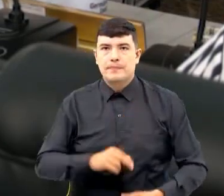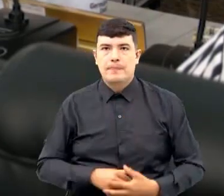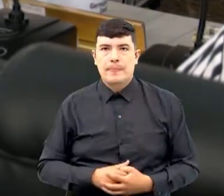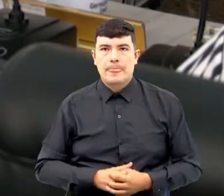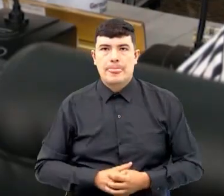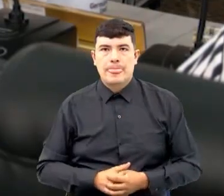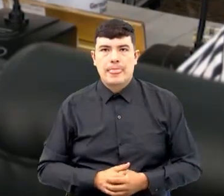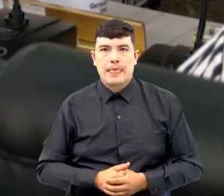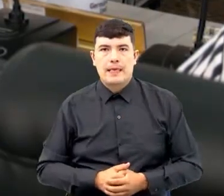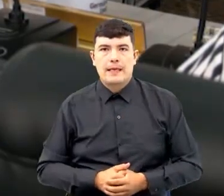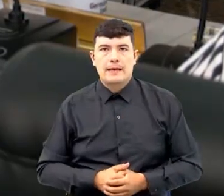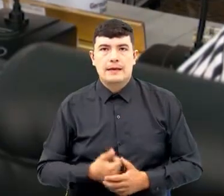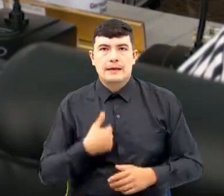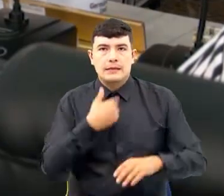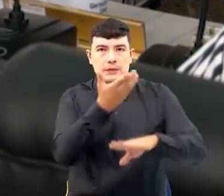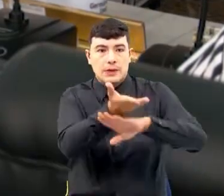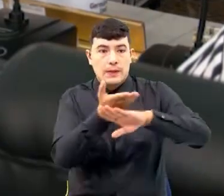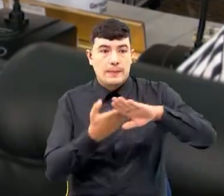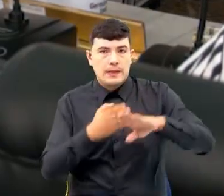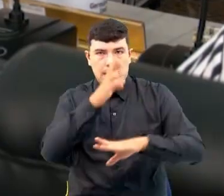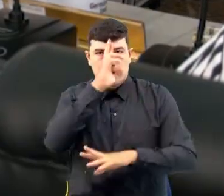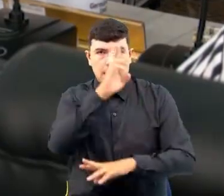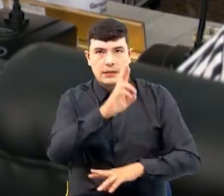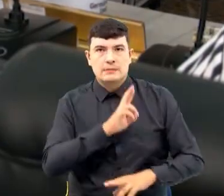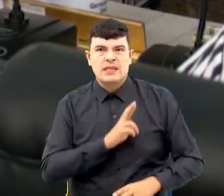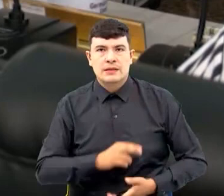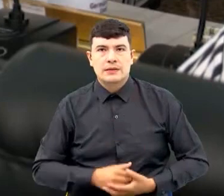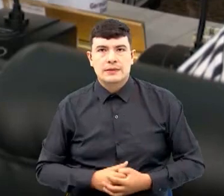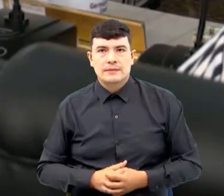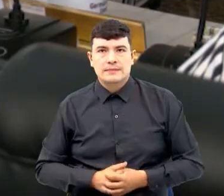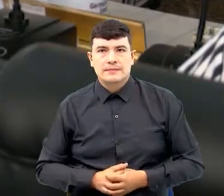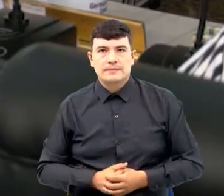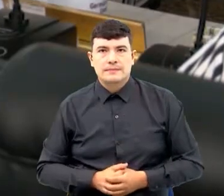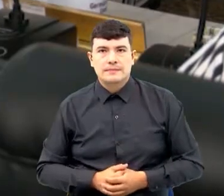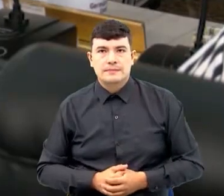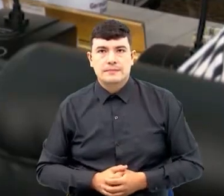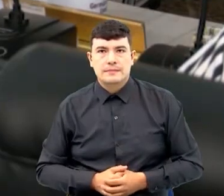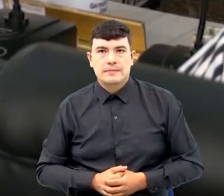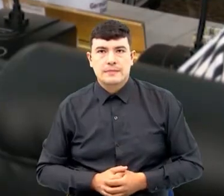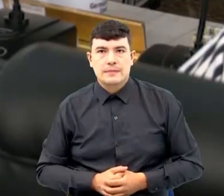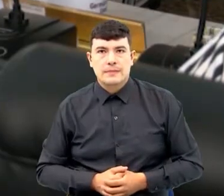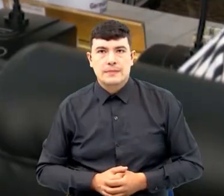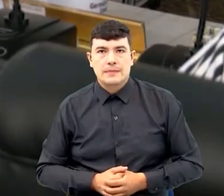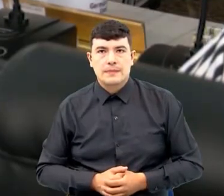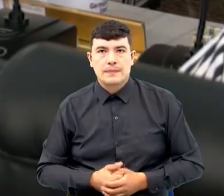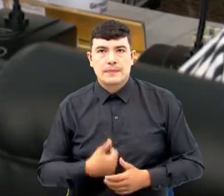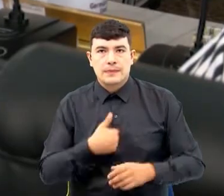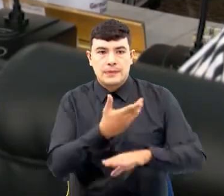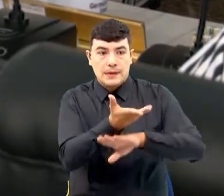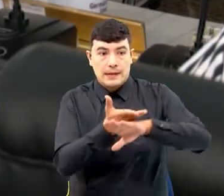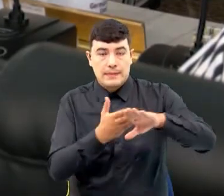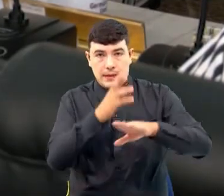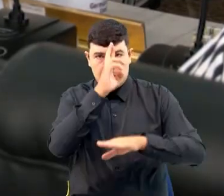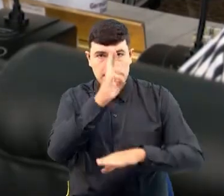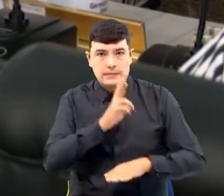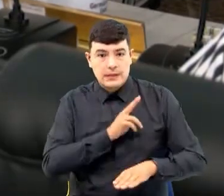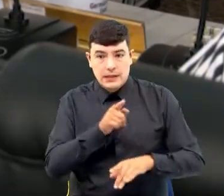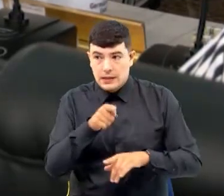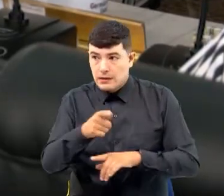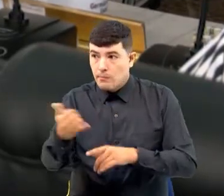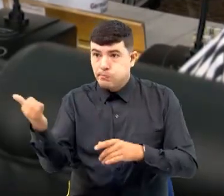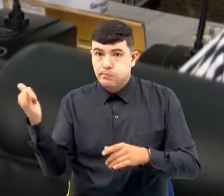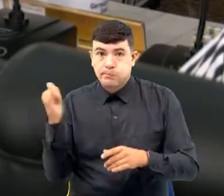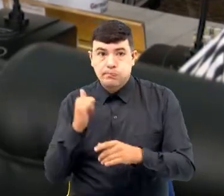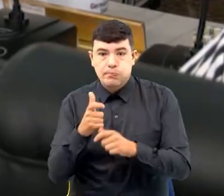pido al señor Cristóbal respeto. Yo le estoy respetando. Ante este funcionario, ante este concejal y ante más de esta